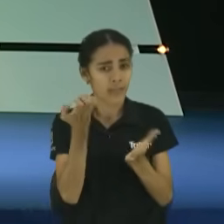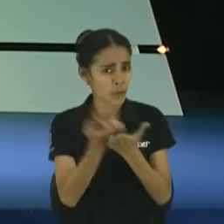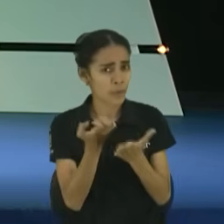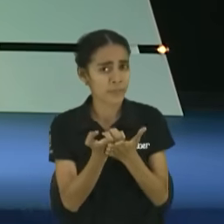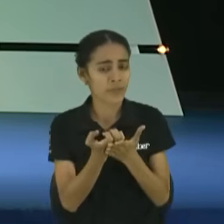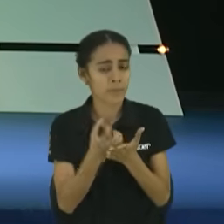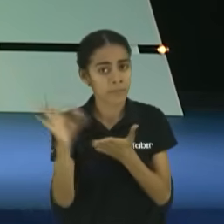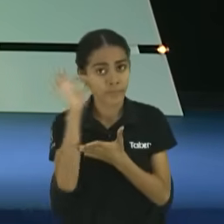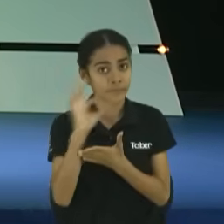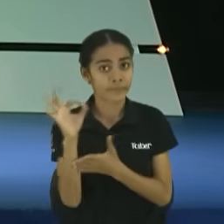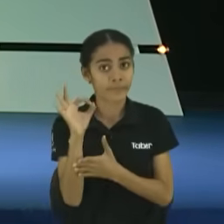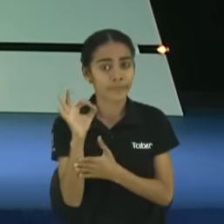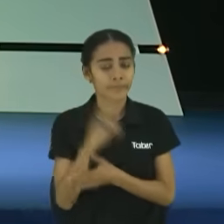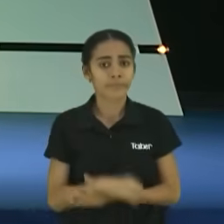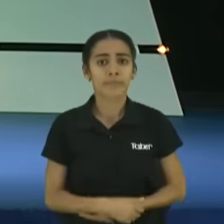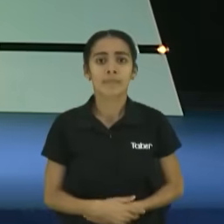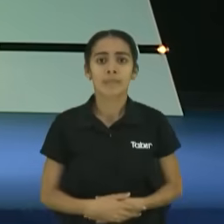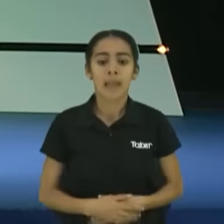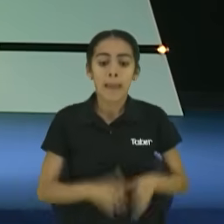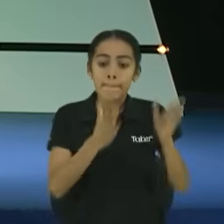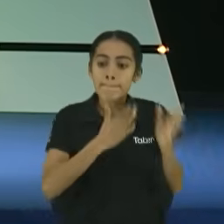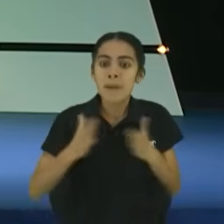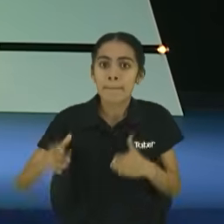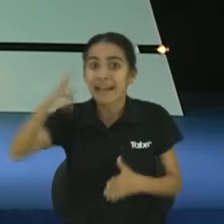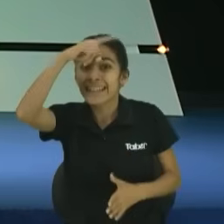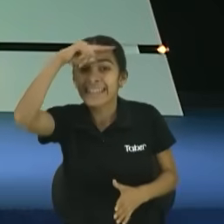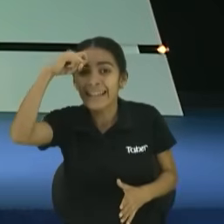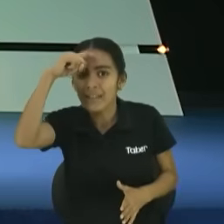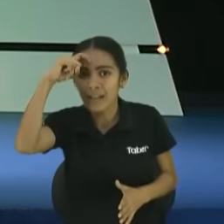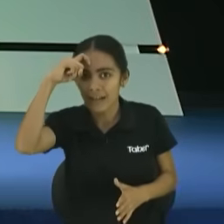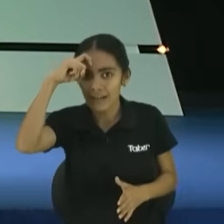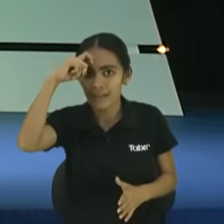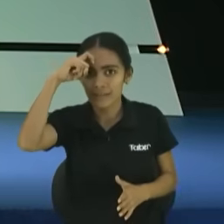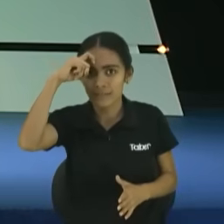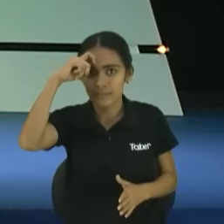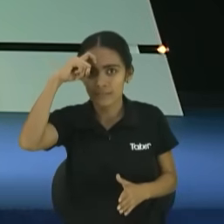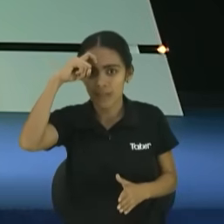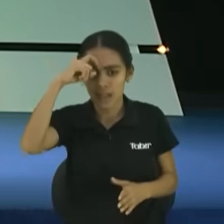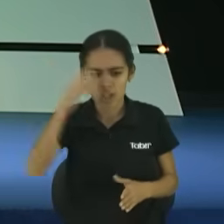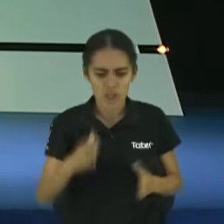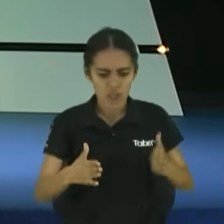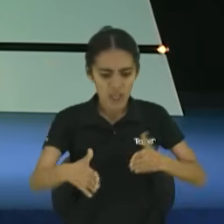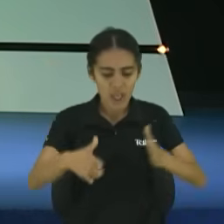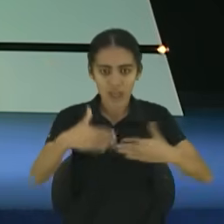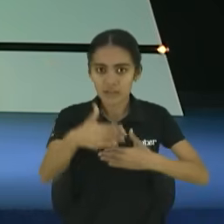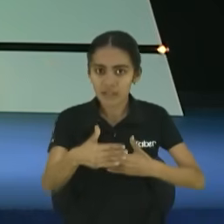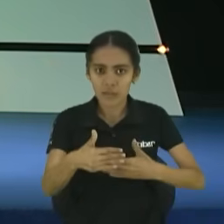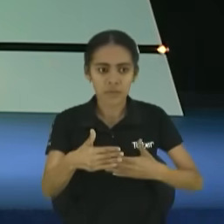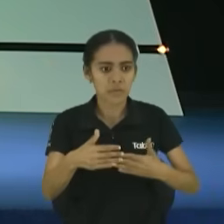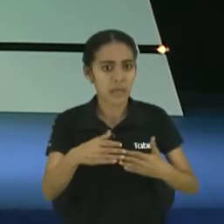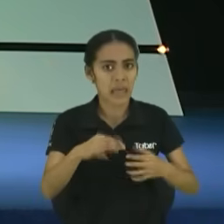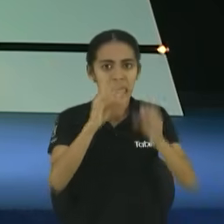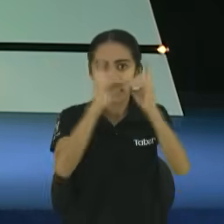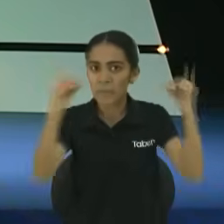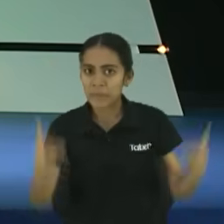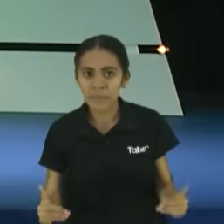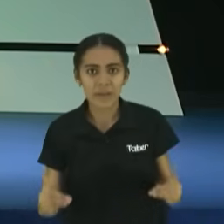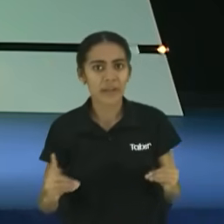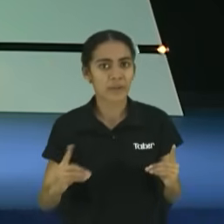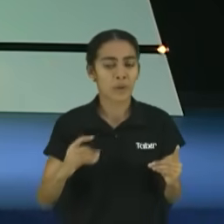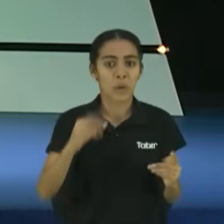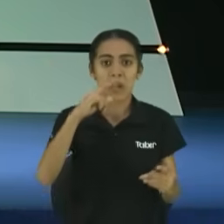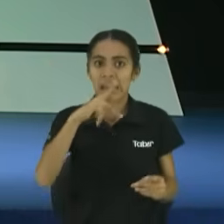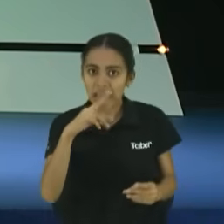Anda a trabajar. Prepárate. Métete en el aula. Termina tu cursillo. Saca el diplomado. Aprende otro